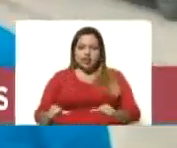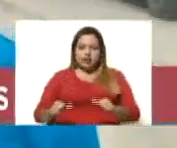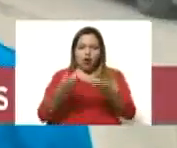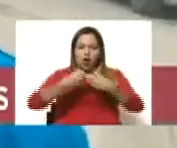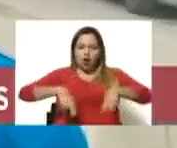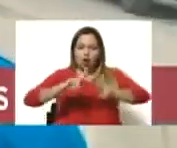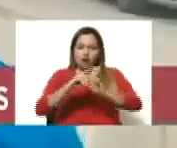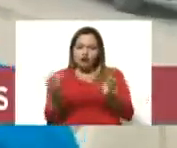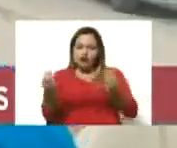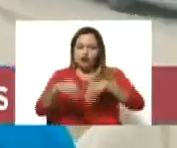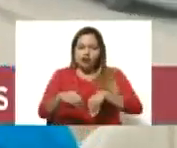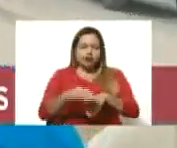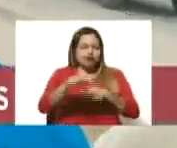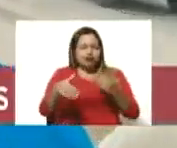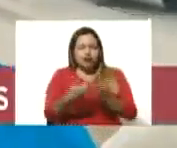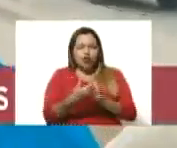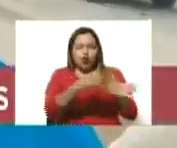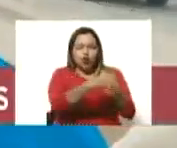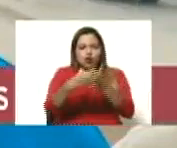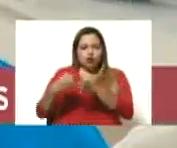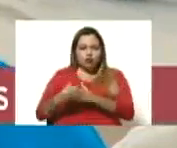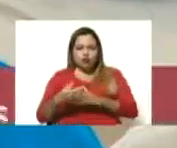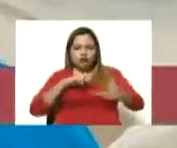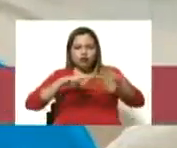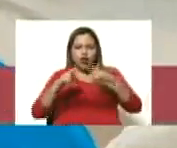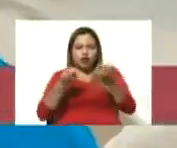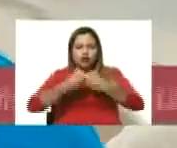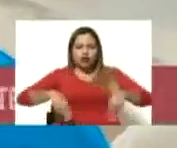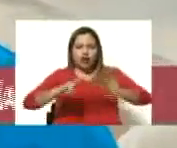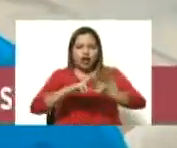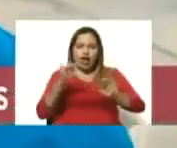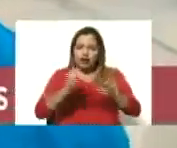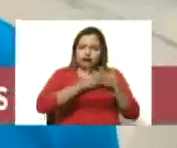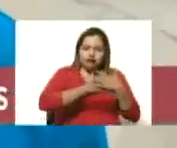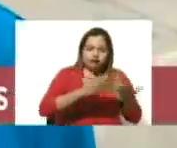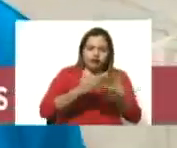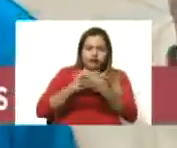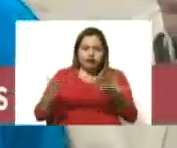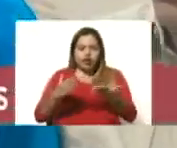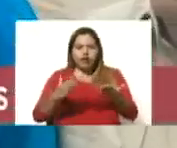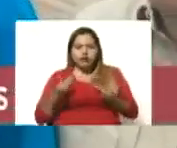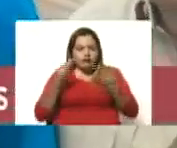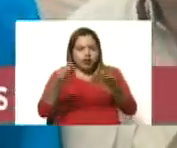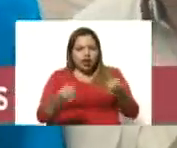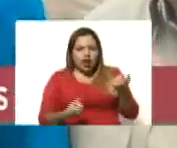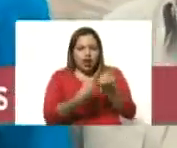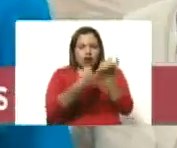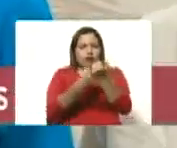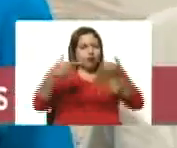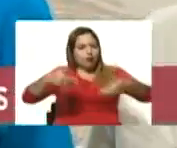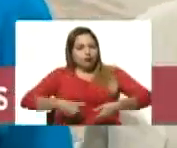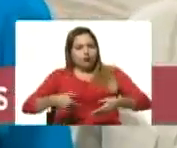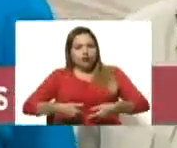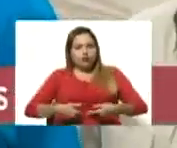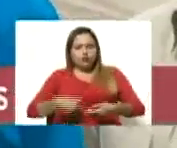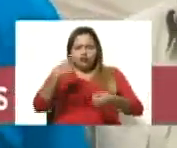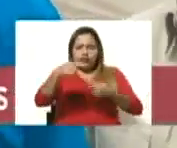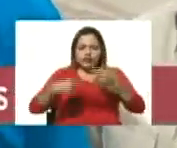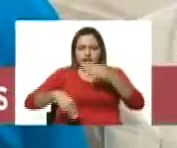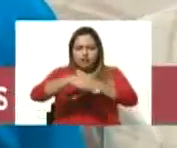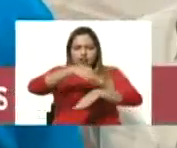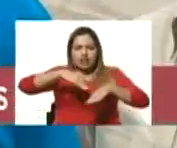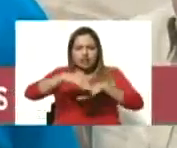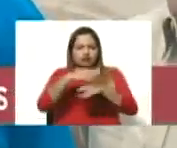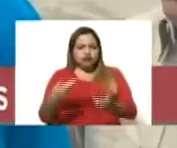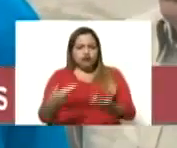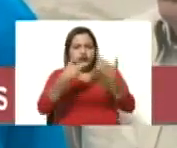las organizaciones del Sistema de Naciones Unidas estamos a la orden y disponibles para poder dar apoyo a los esfuerzos que ya los diferentes ministerios y